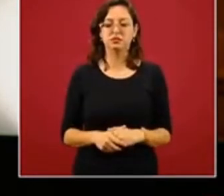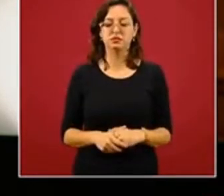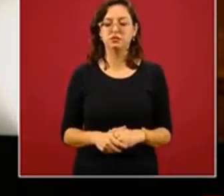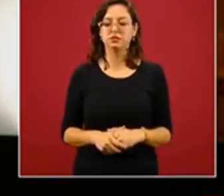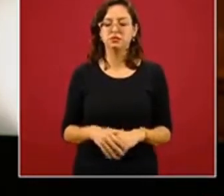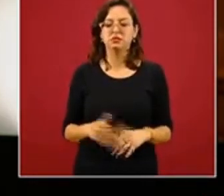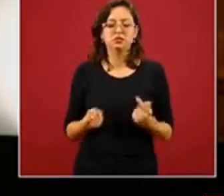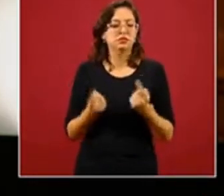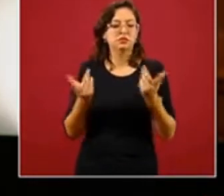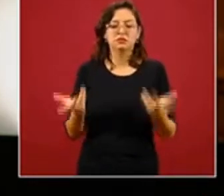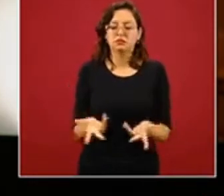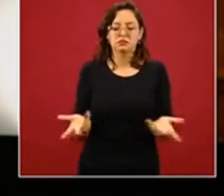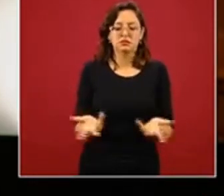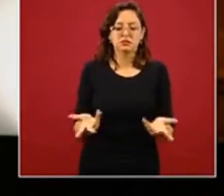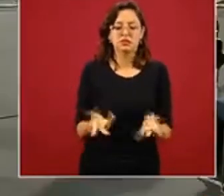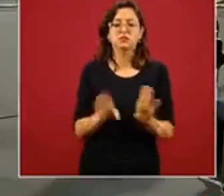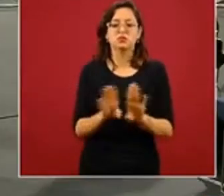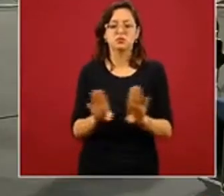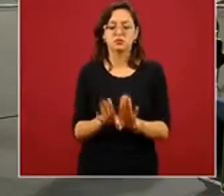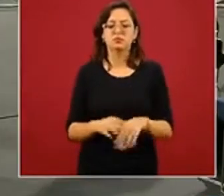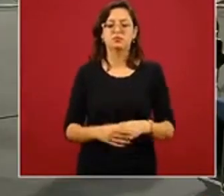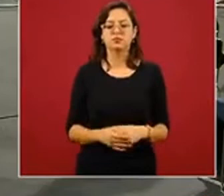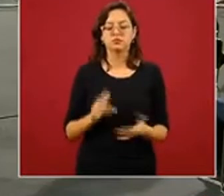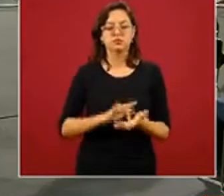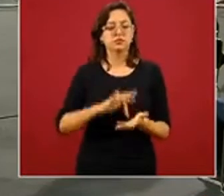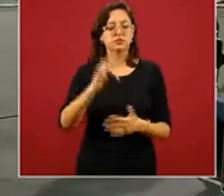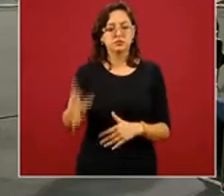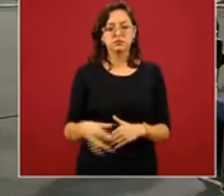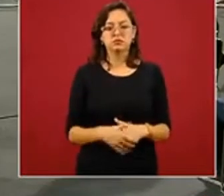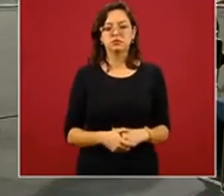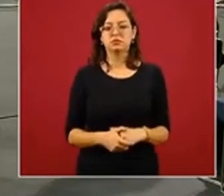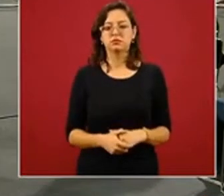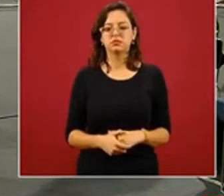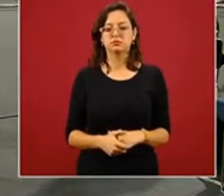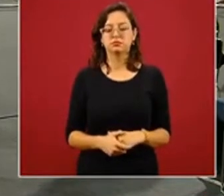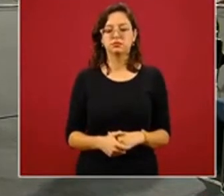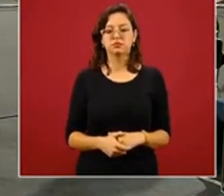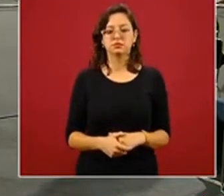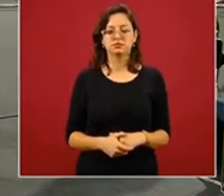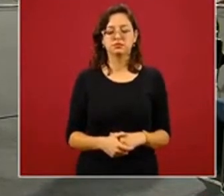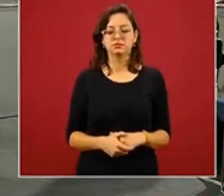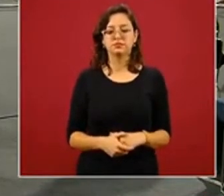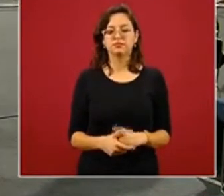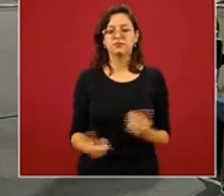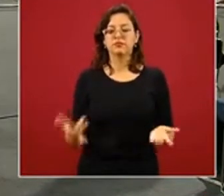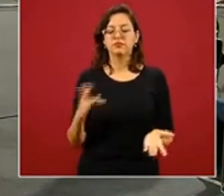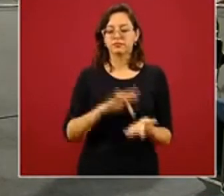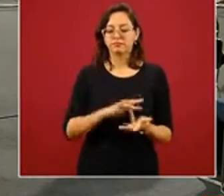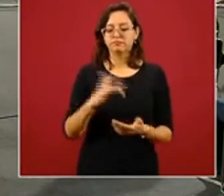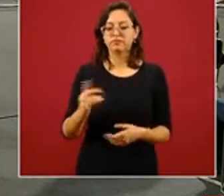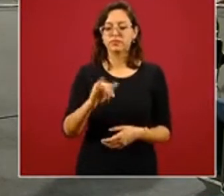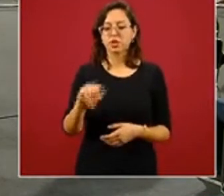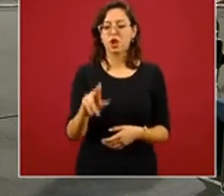hacer aquí en este aspecto? Gracias. Muchas gracias, Juan Hernández, de Periódico Basta, Grupo Cantón.